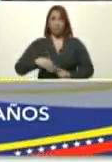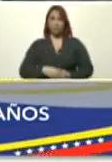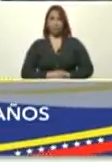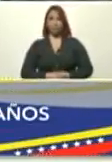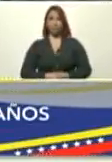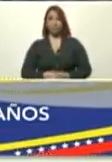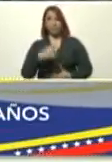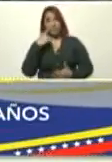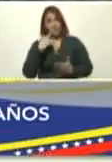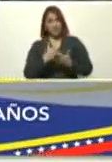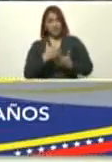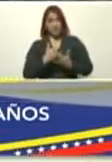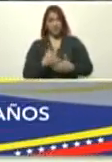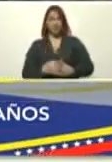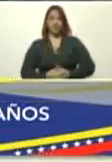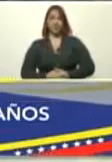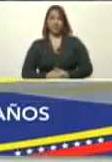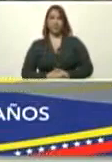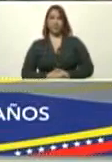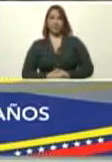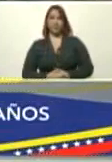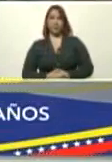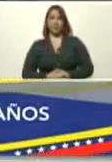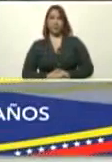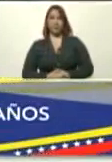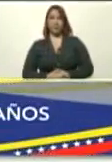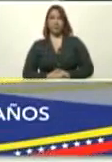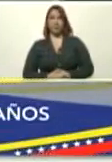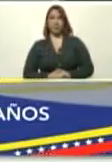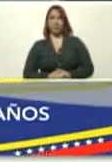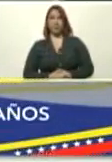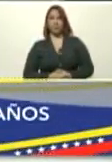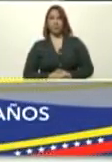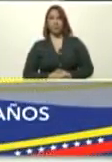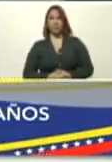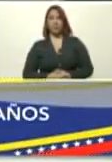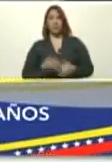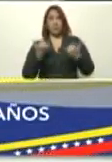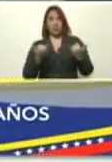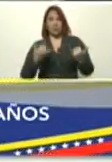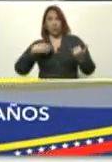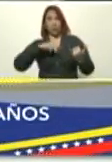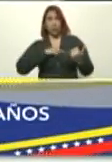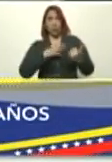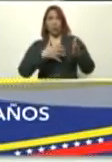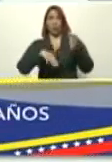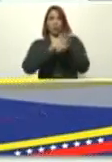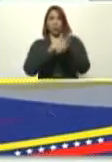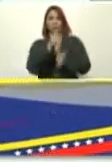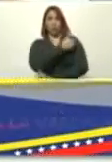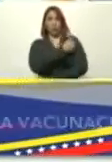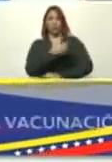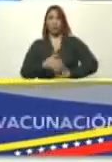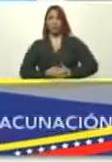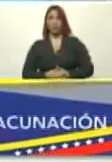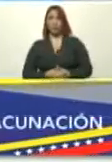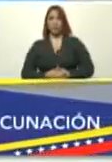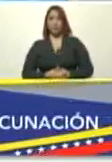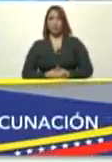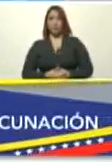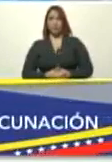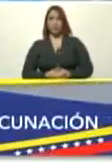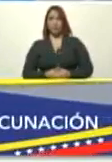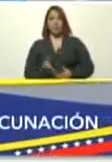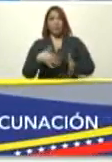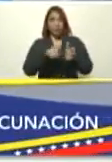además, fíjate que Ahora estamos en el refuerzo también. En